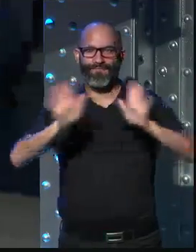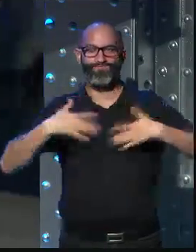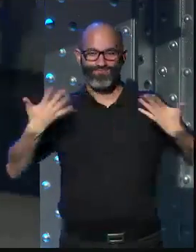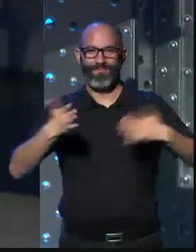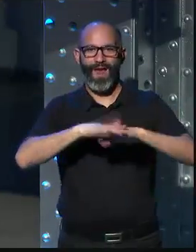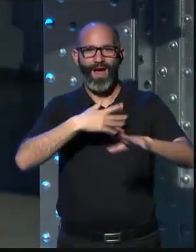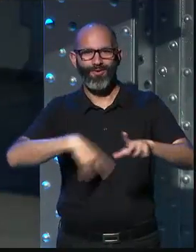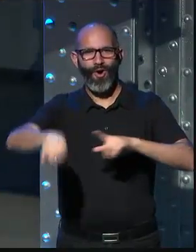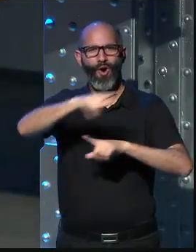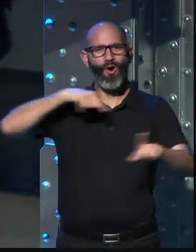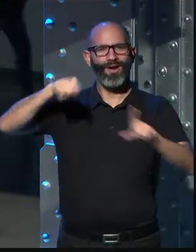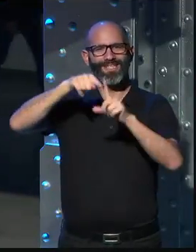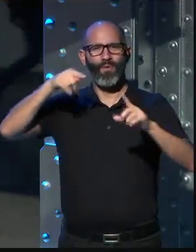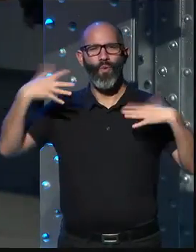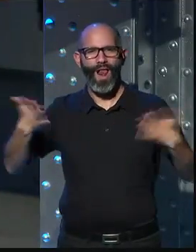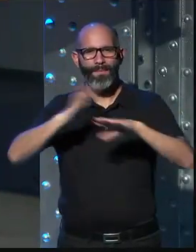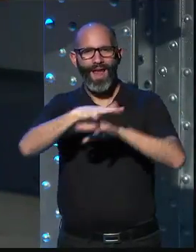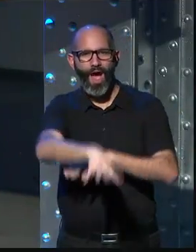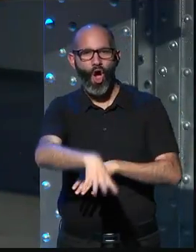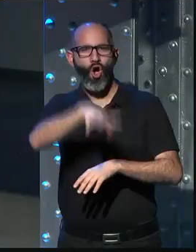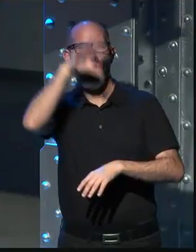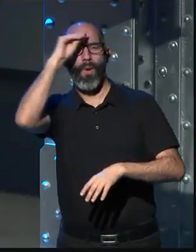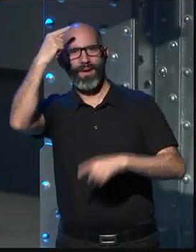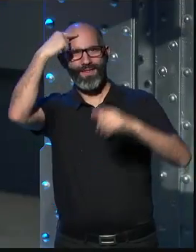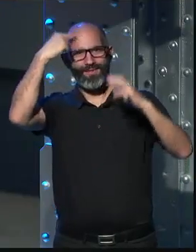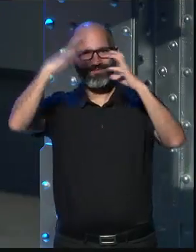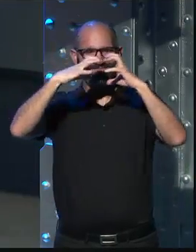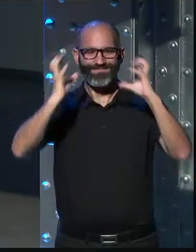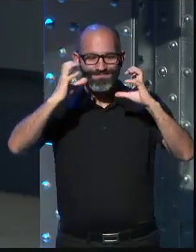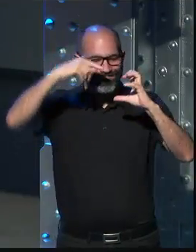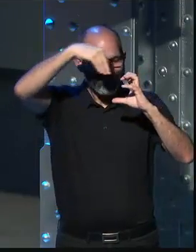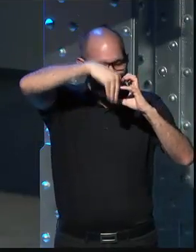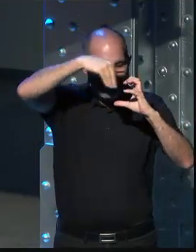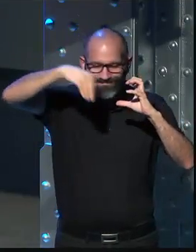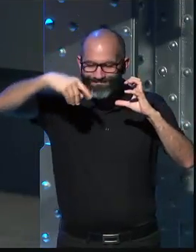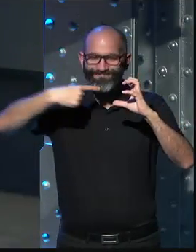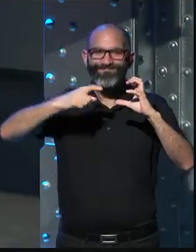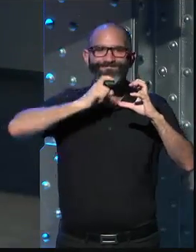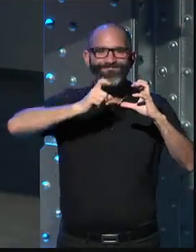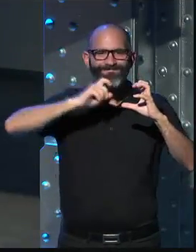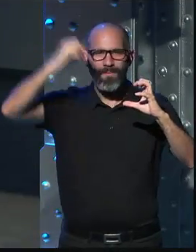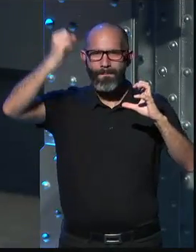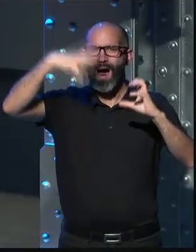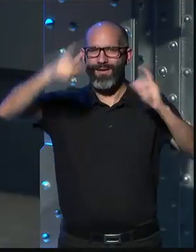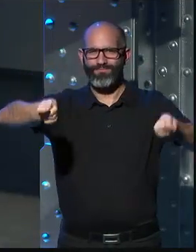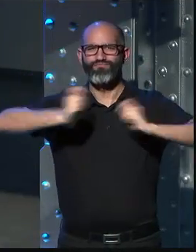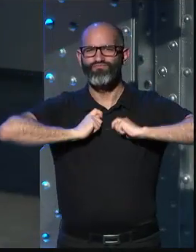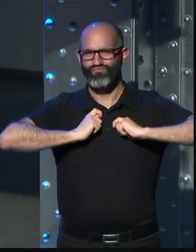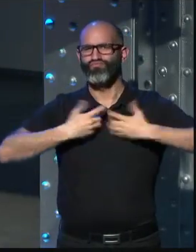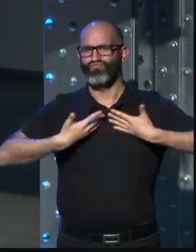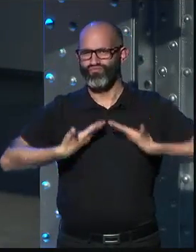para comprender los mecanismos del cerebro. Susana es profesora de